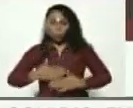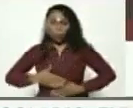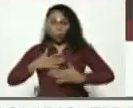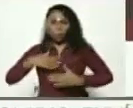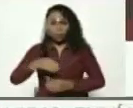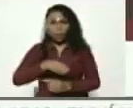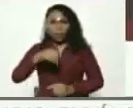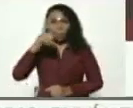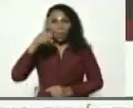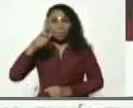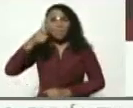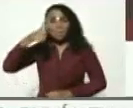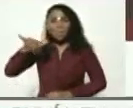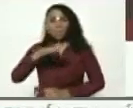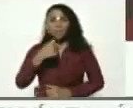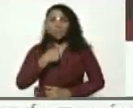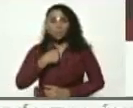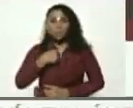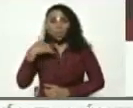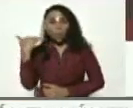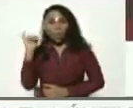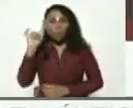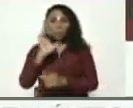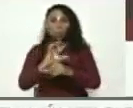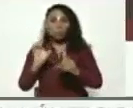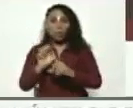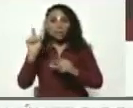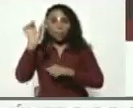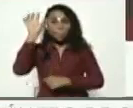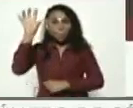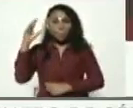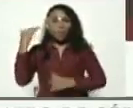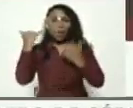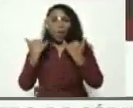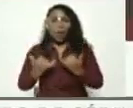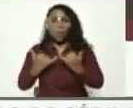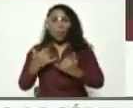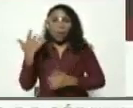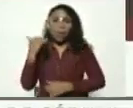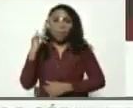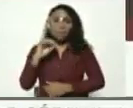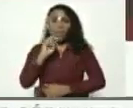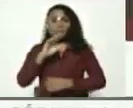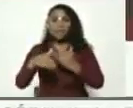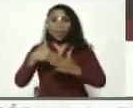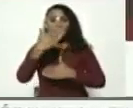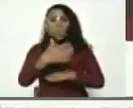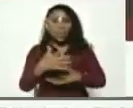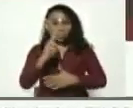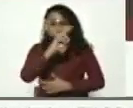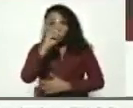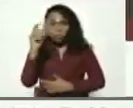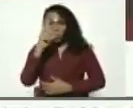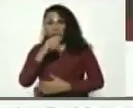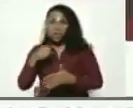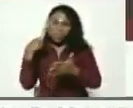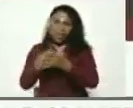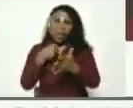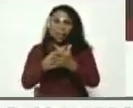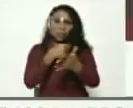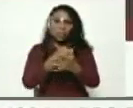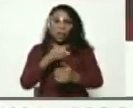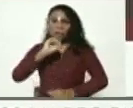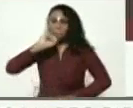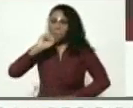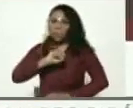este pueblo que soy, por esta patria que ahora tenemos después de 200 años de lucha, esta patria que